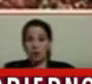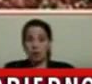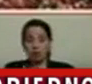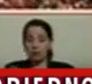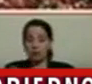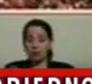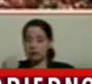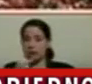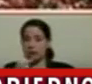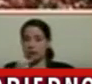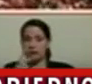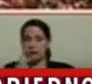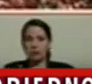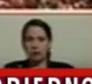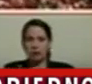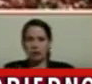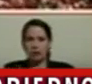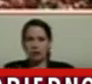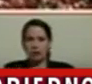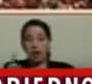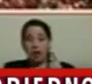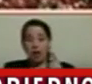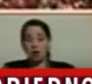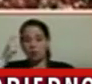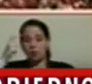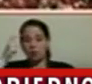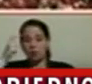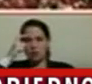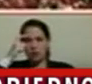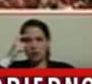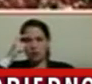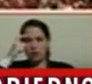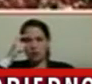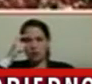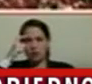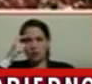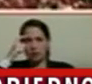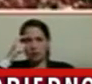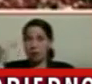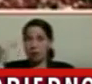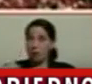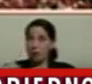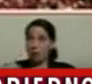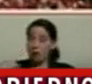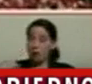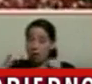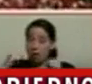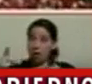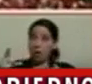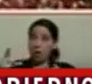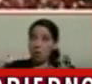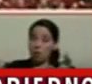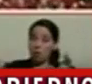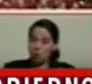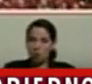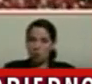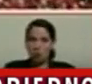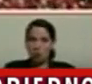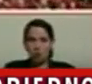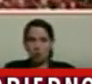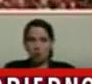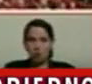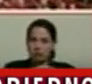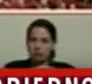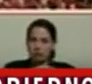para imponerse y para entregarle la patria al imperialismo, no lo duden ni un segundo, láncense a las calles todo